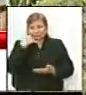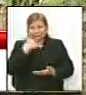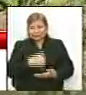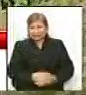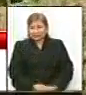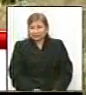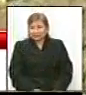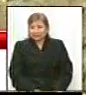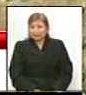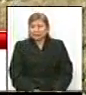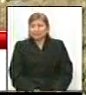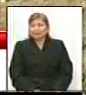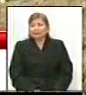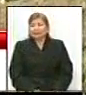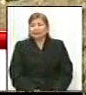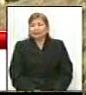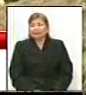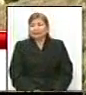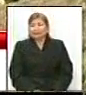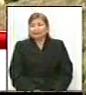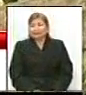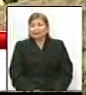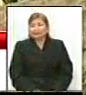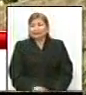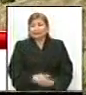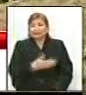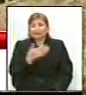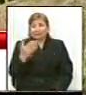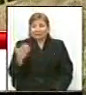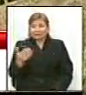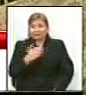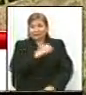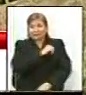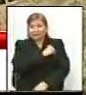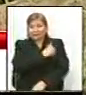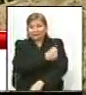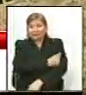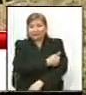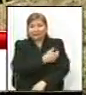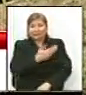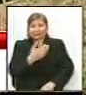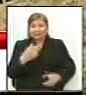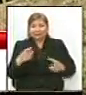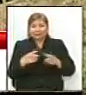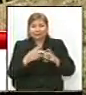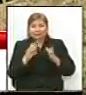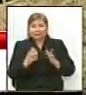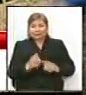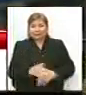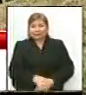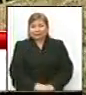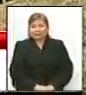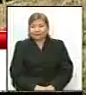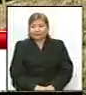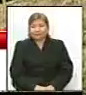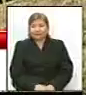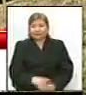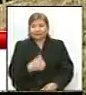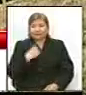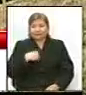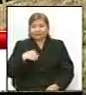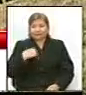Tiene la palabra don Sixto. Bueno, señores autoridades, señor congresista, señor